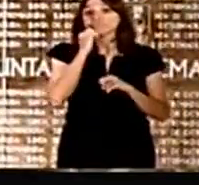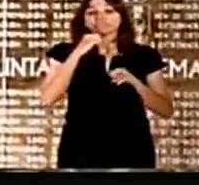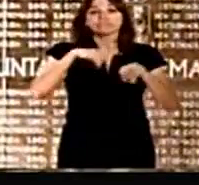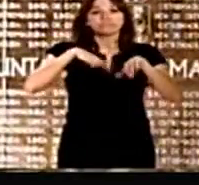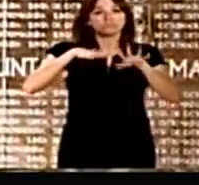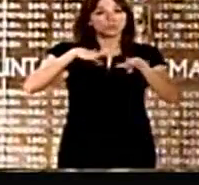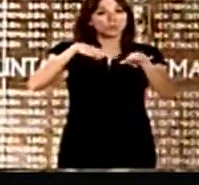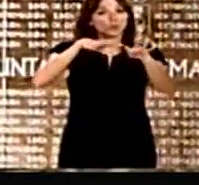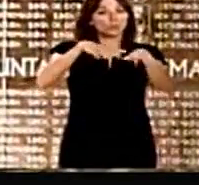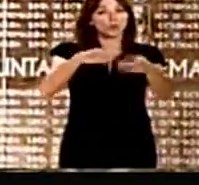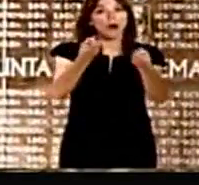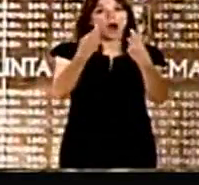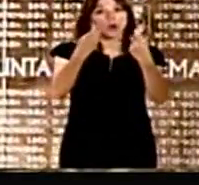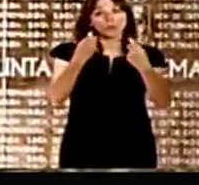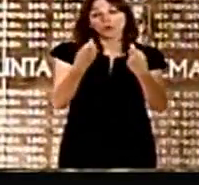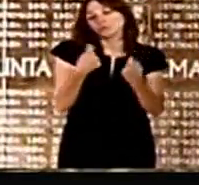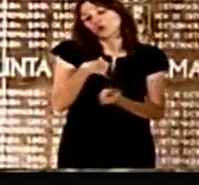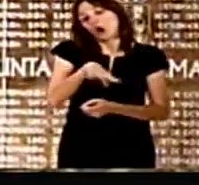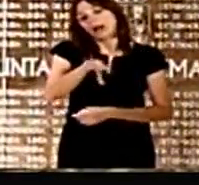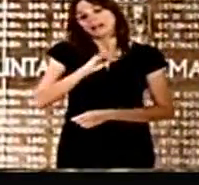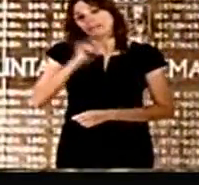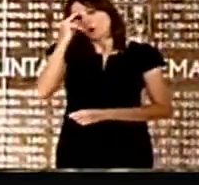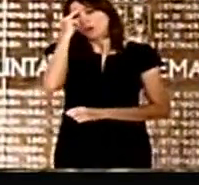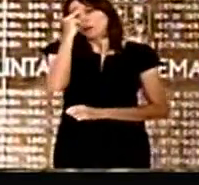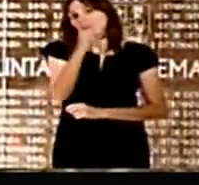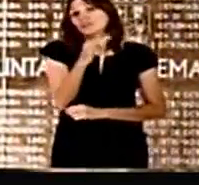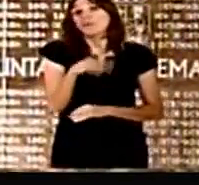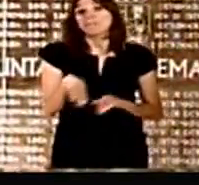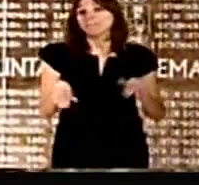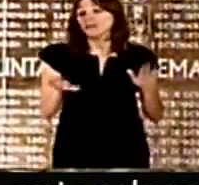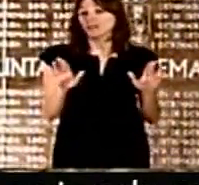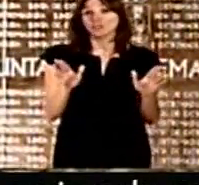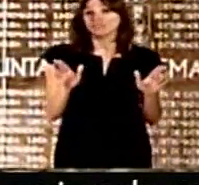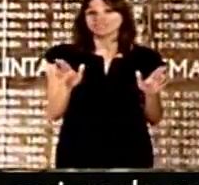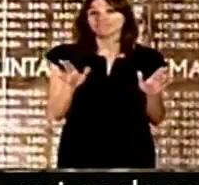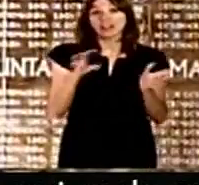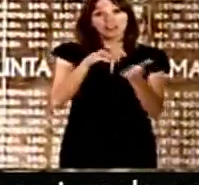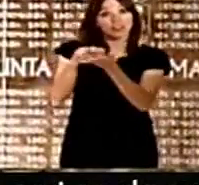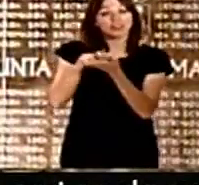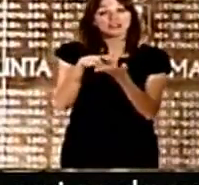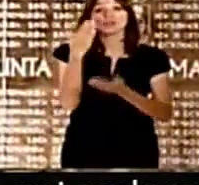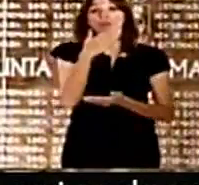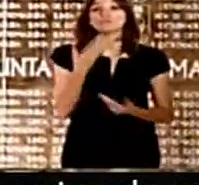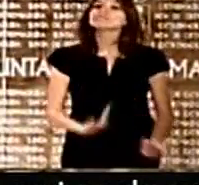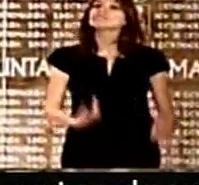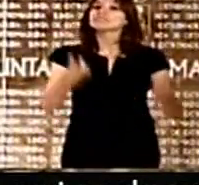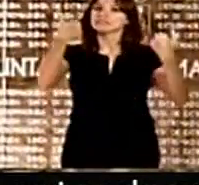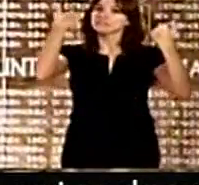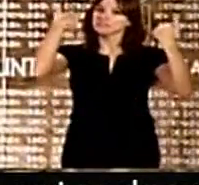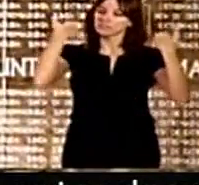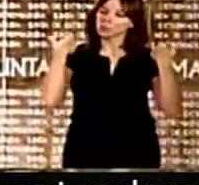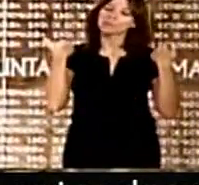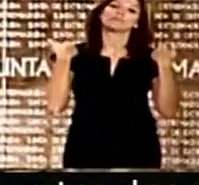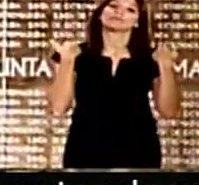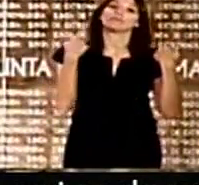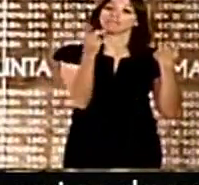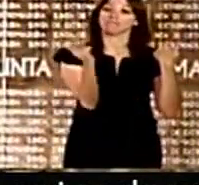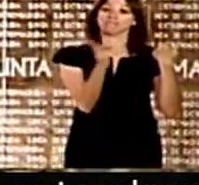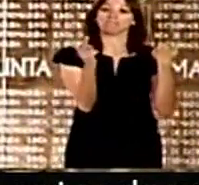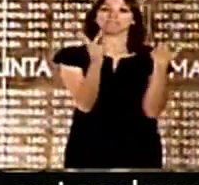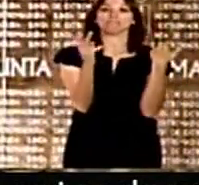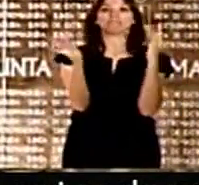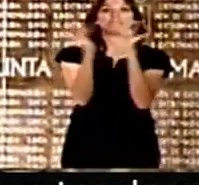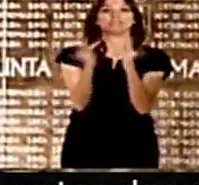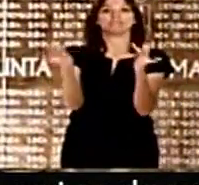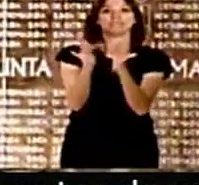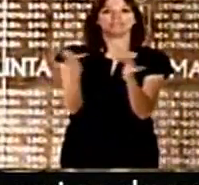parte de los alumnos, pues nosotros la entendemos y lo respetamos, pero que en este caso son los centros educativos y, por tanto, es con la dirección de los centros educativos con